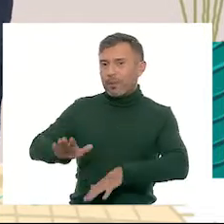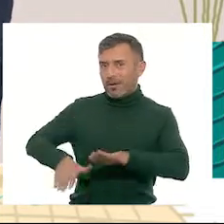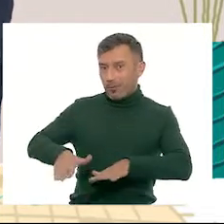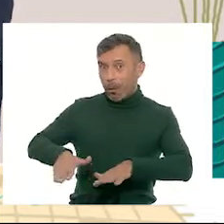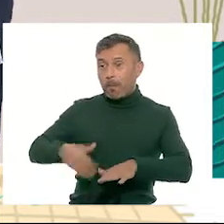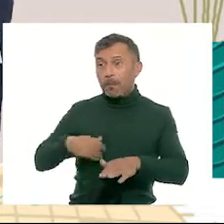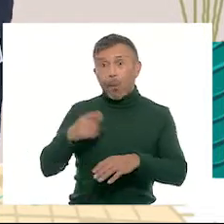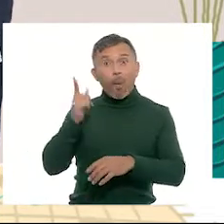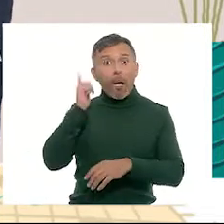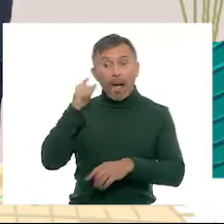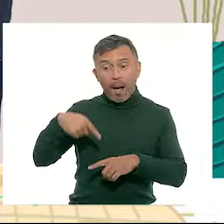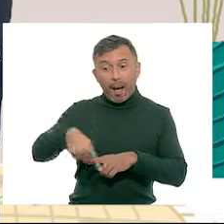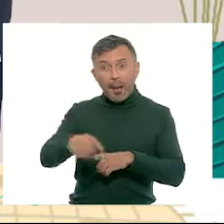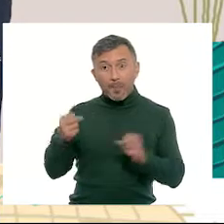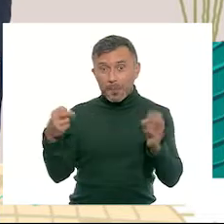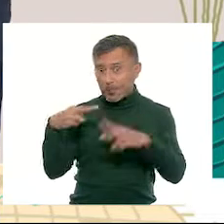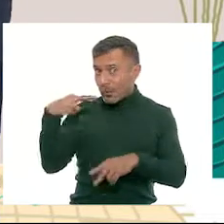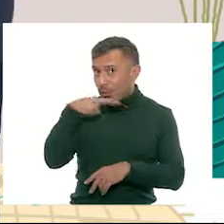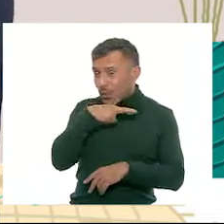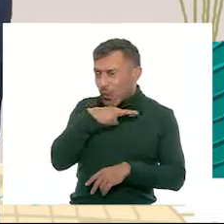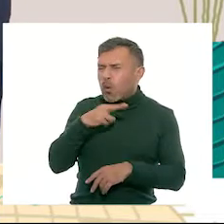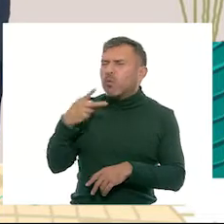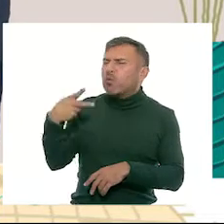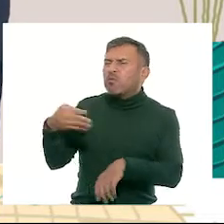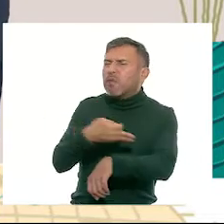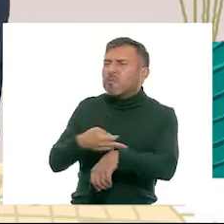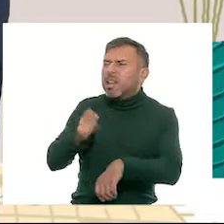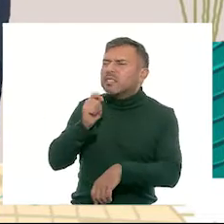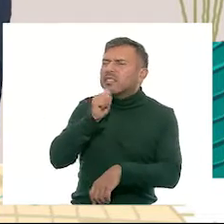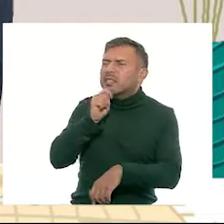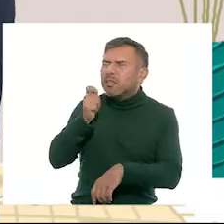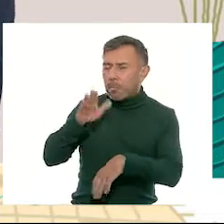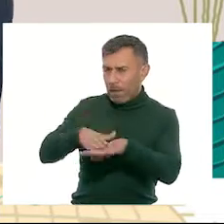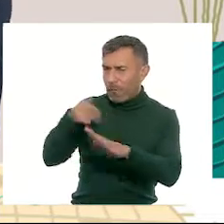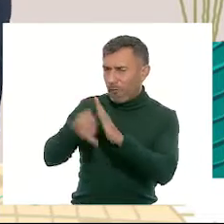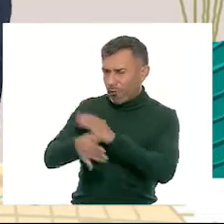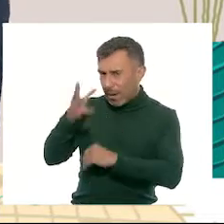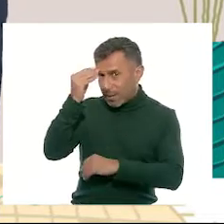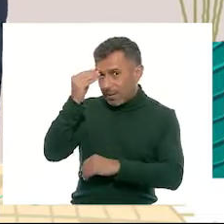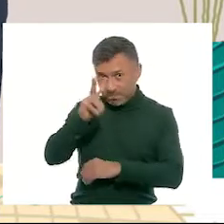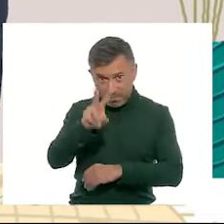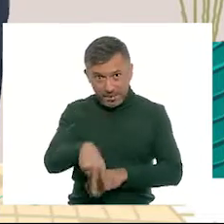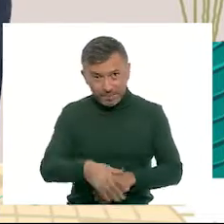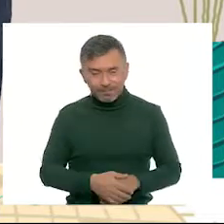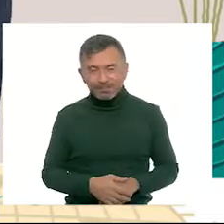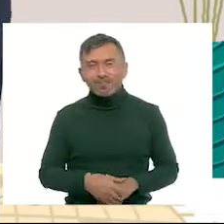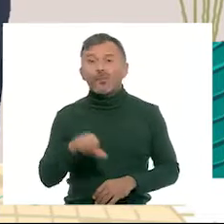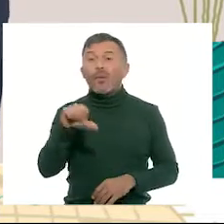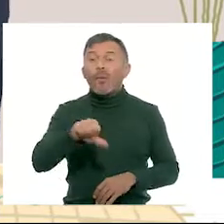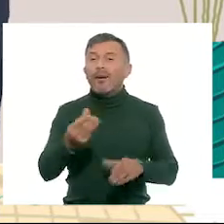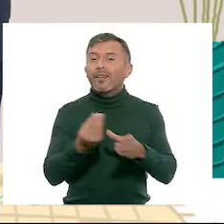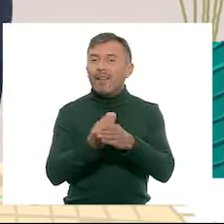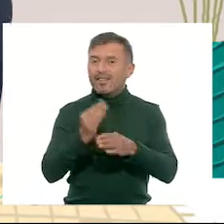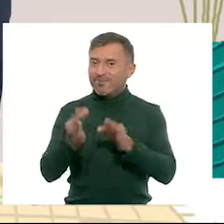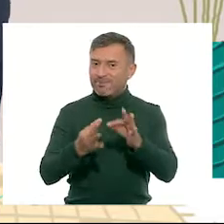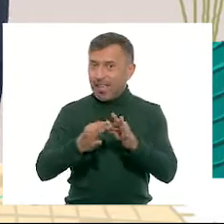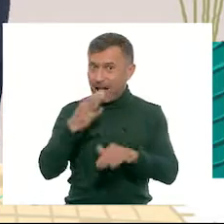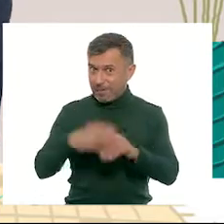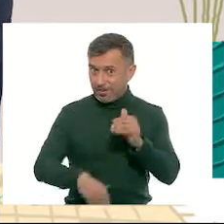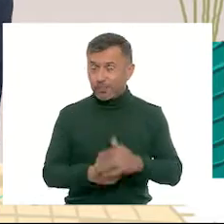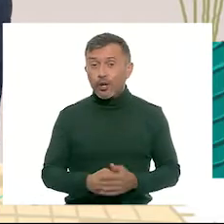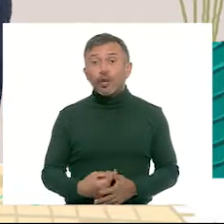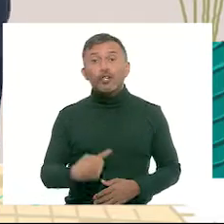que sigamos aprendiendo más de tu familia. ¿Verdad, chicos y chicas? Eso es todo por la clase de hoy. Yo y